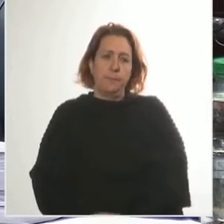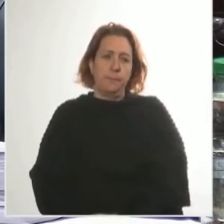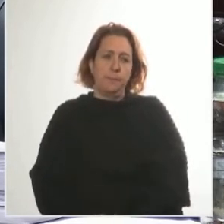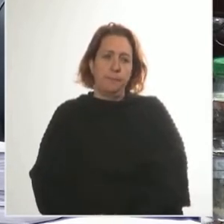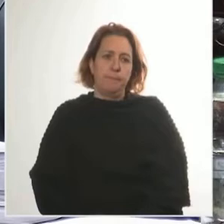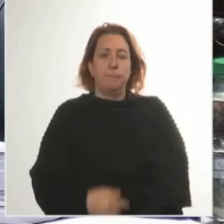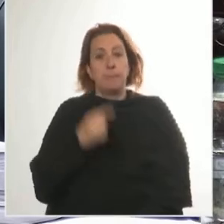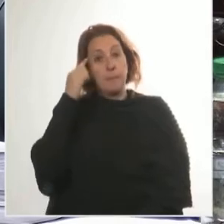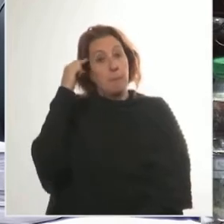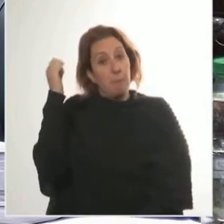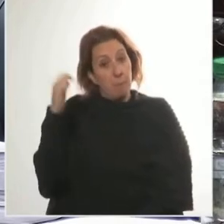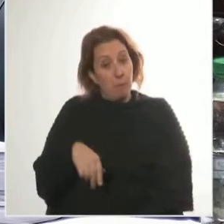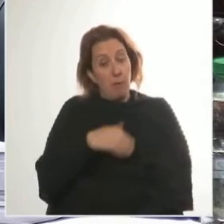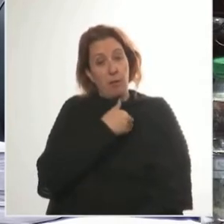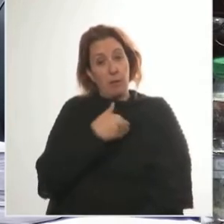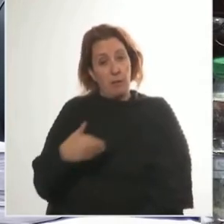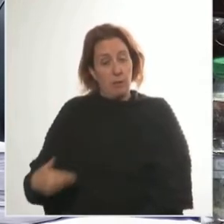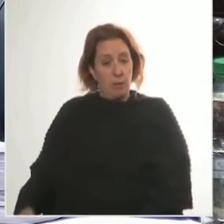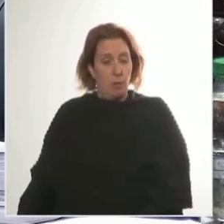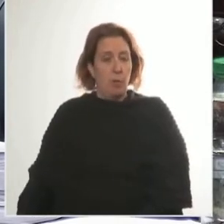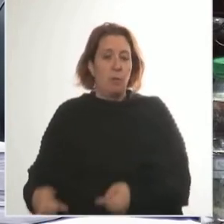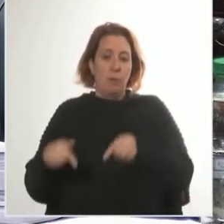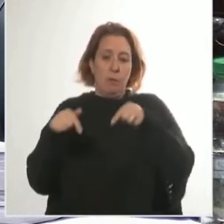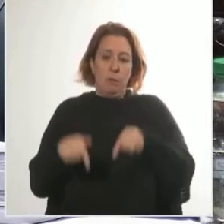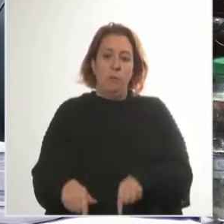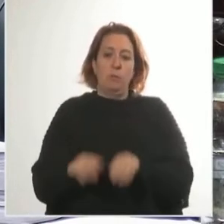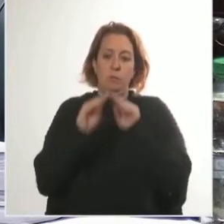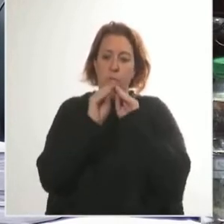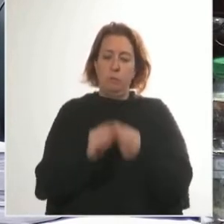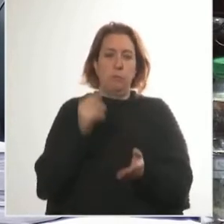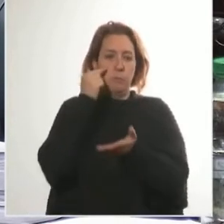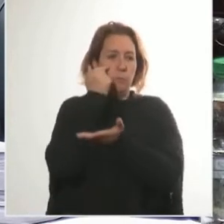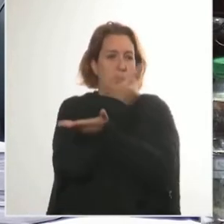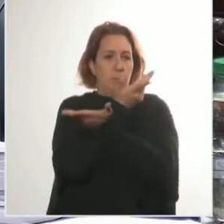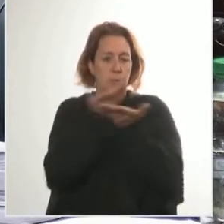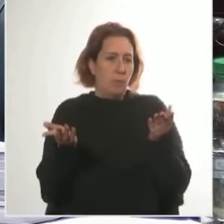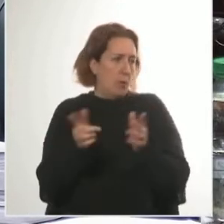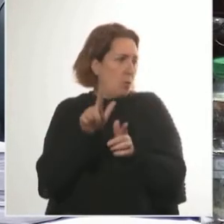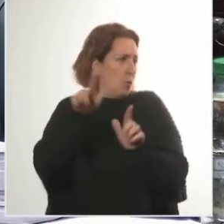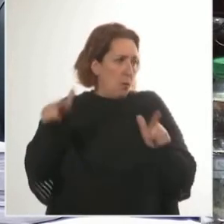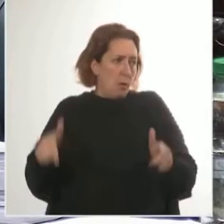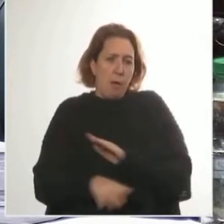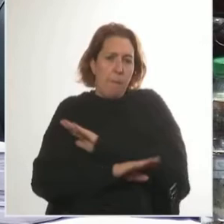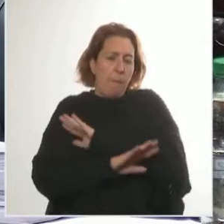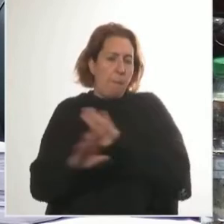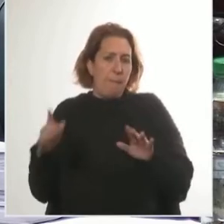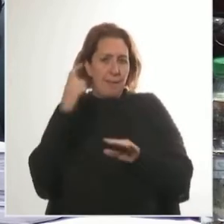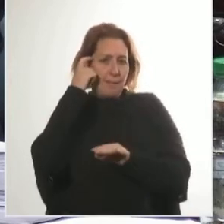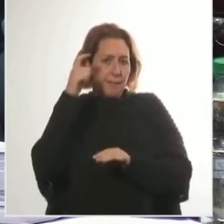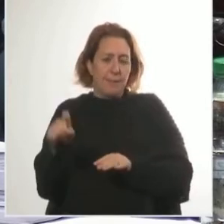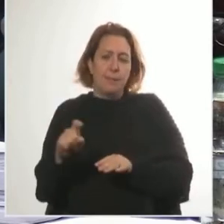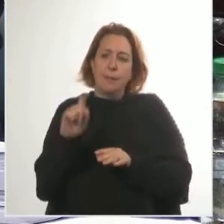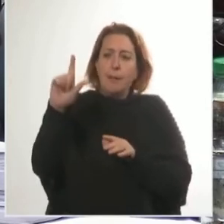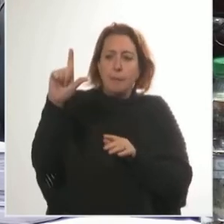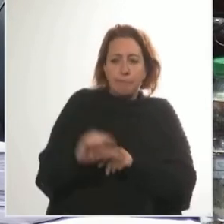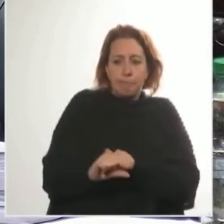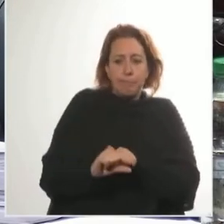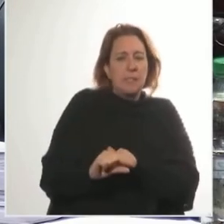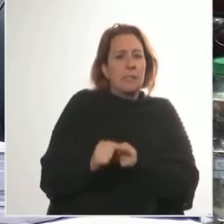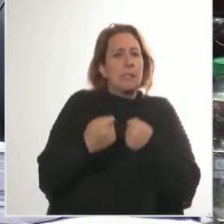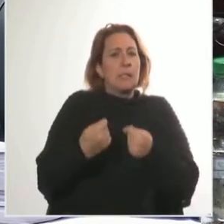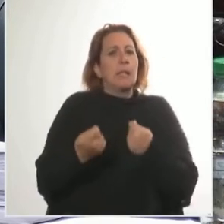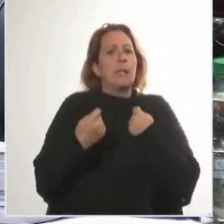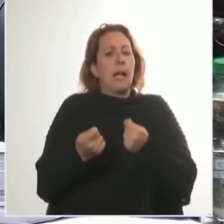Y el plan de gobierno plasmado en esta rendición de cuentas no tiene más ideas que la de achicar el gasto público a toda